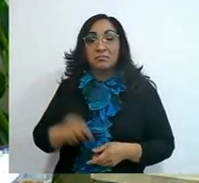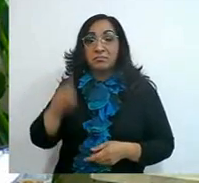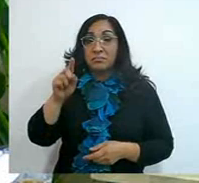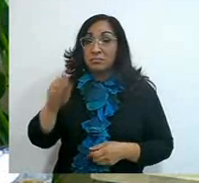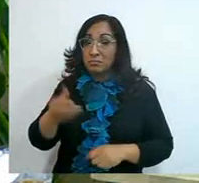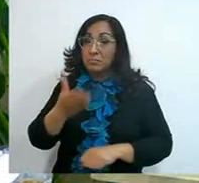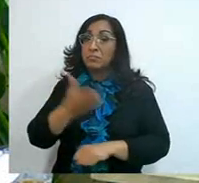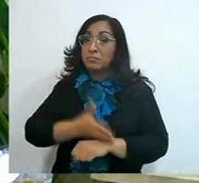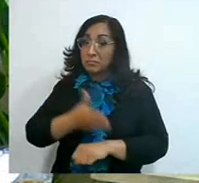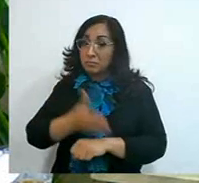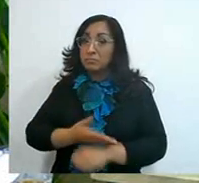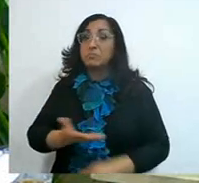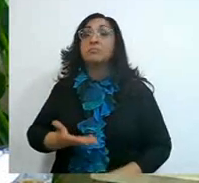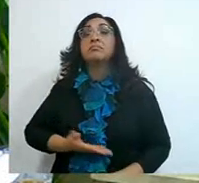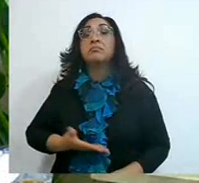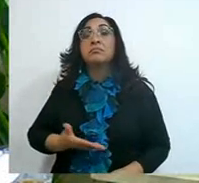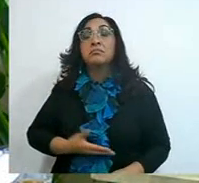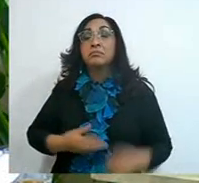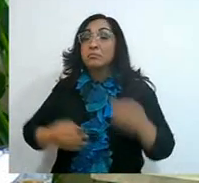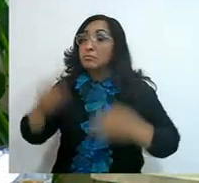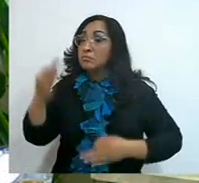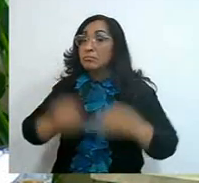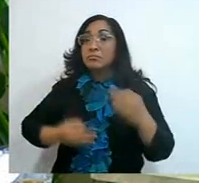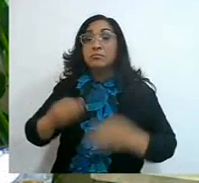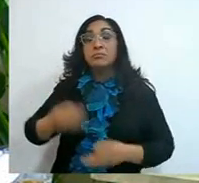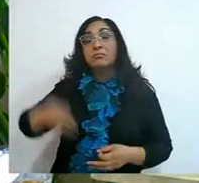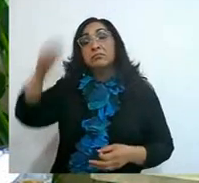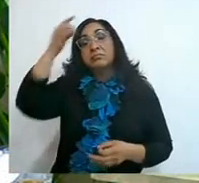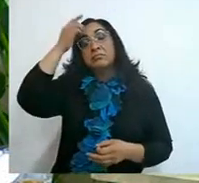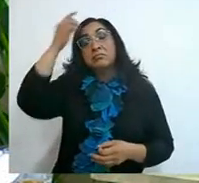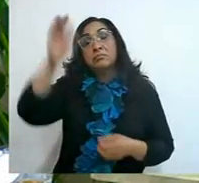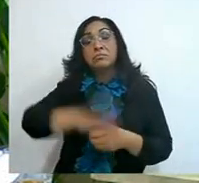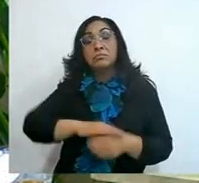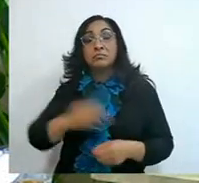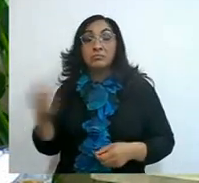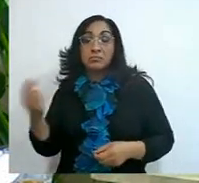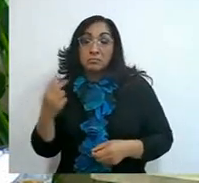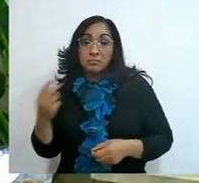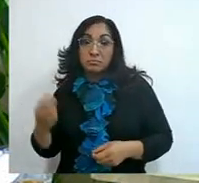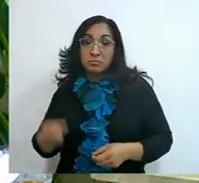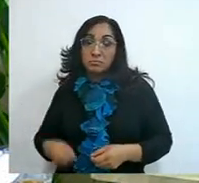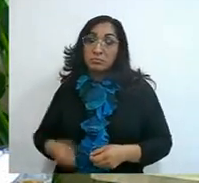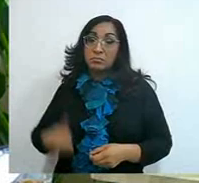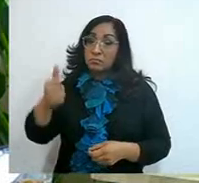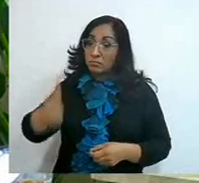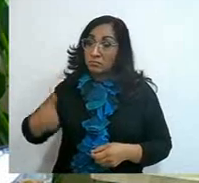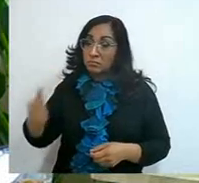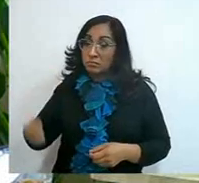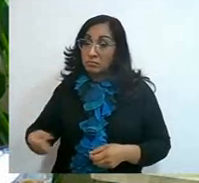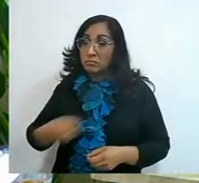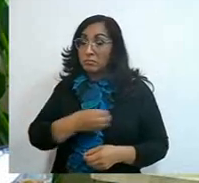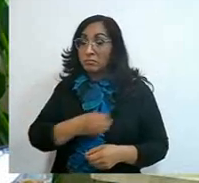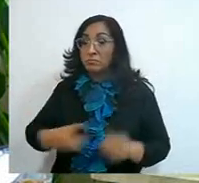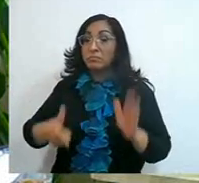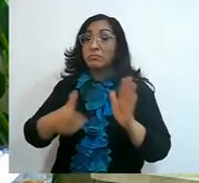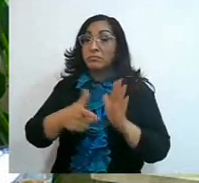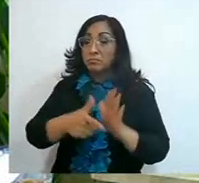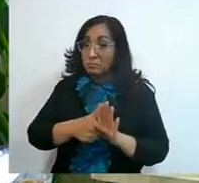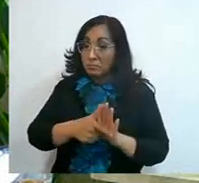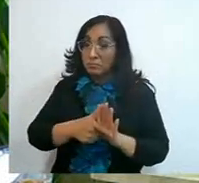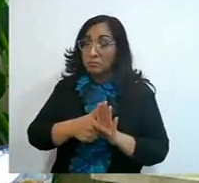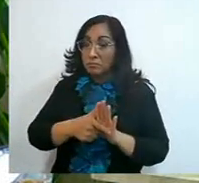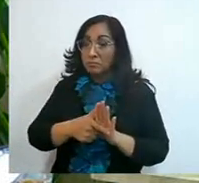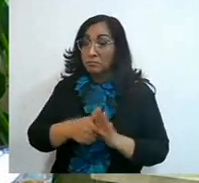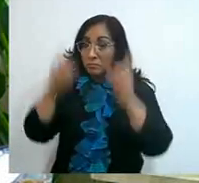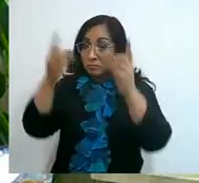Será enjuiciado. Por eso, cada mandamiento está ligado con otros.